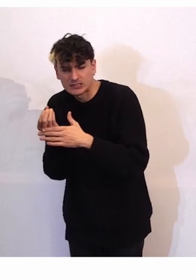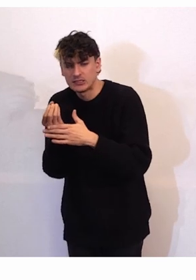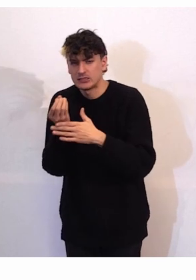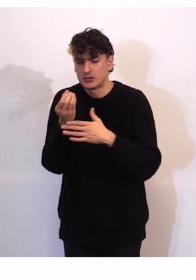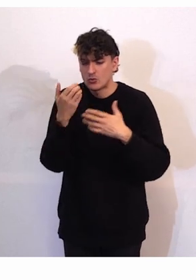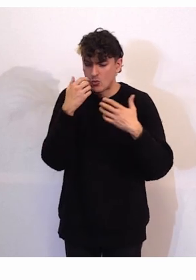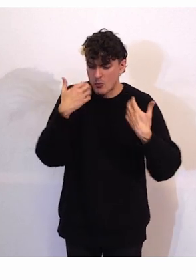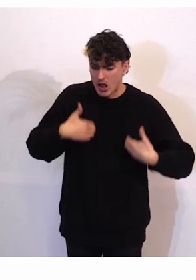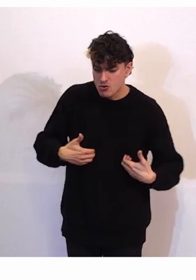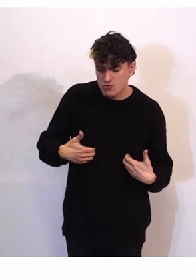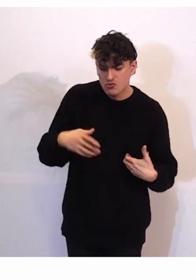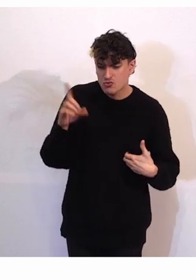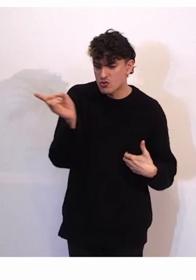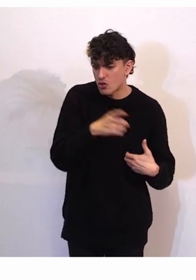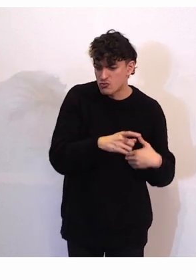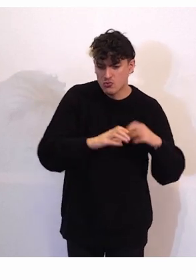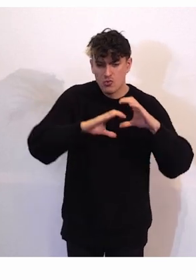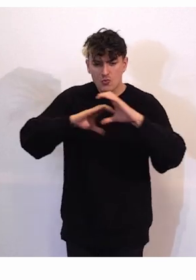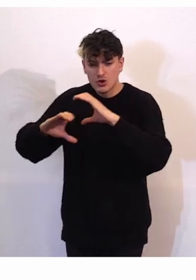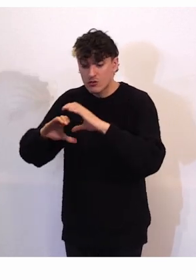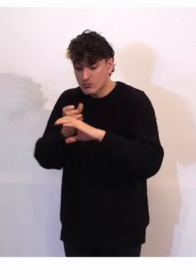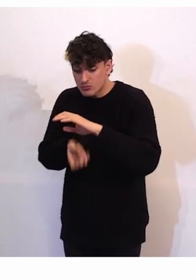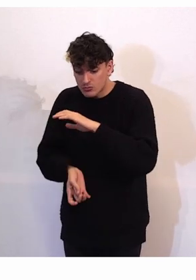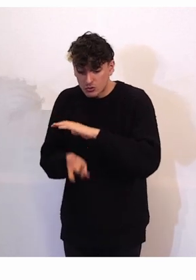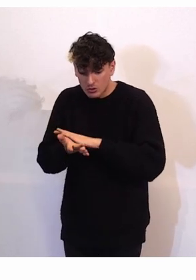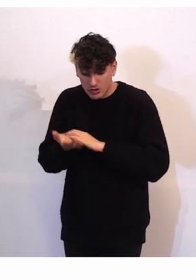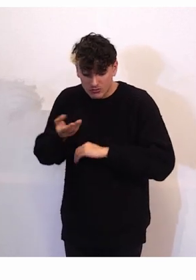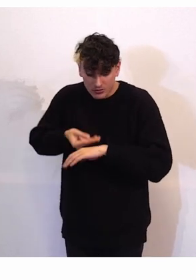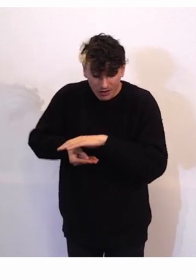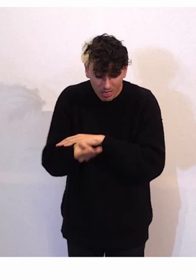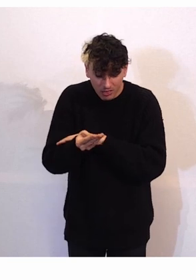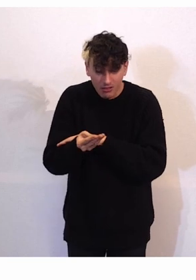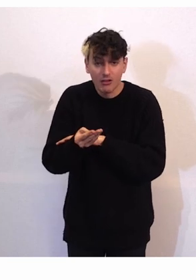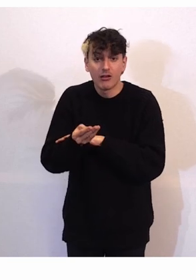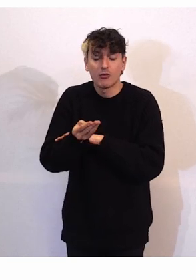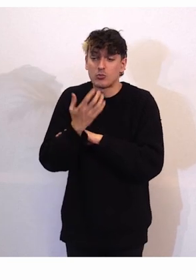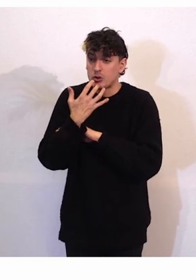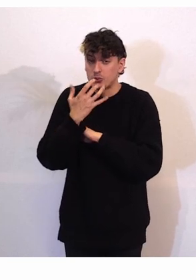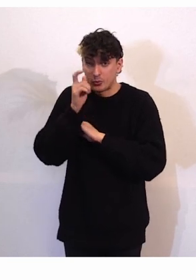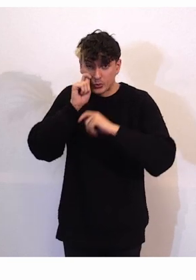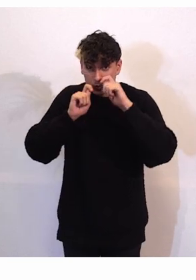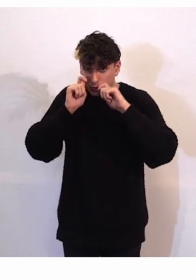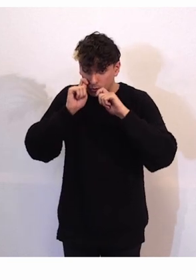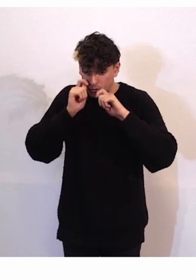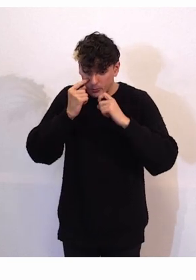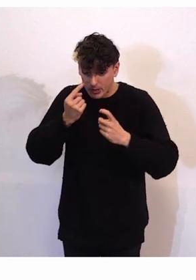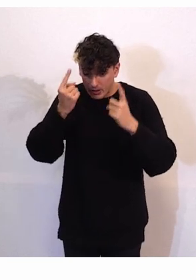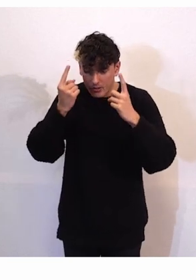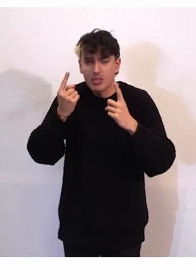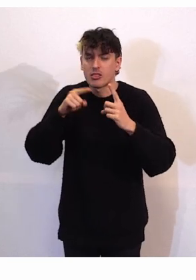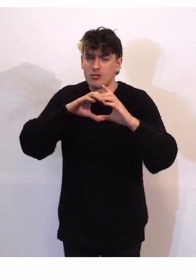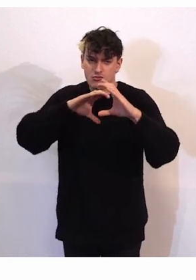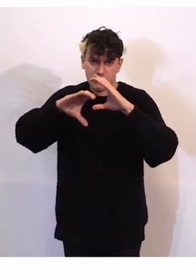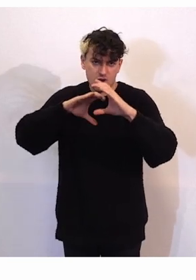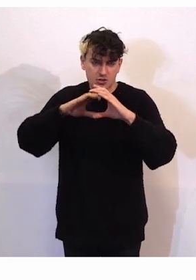nos comunicamos desde el momento que nacemos. El llanto es nuestra primera forma de comunicación. Con el llanto pedimos,